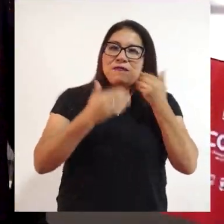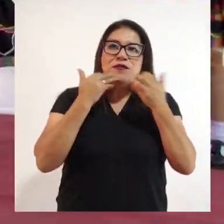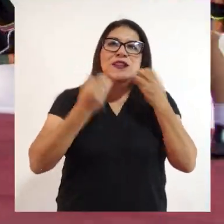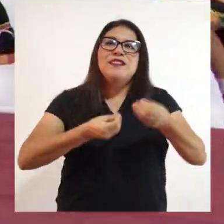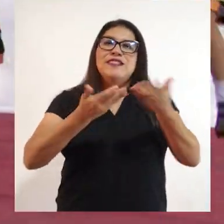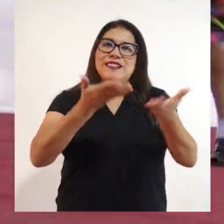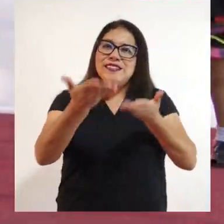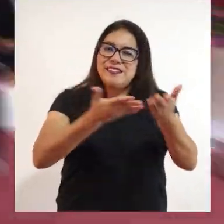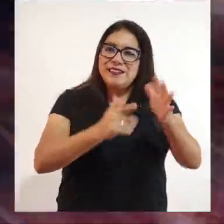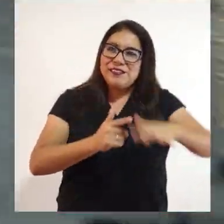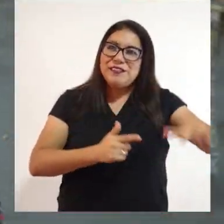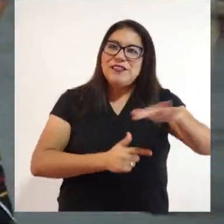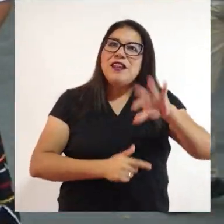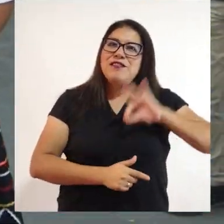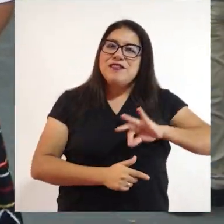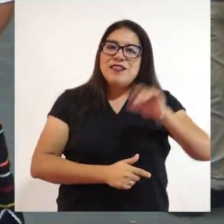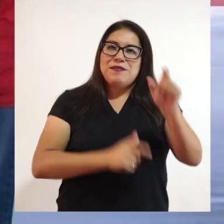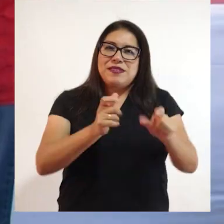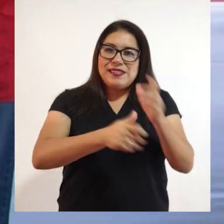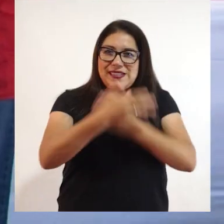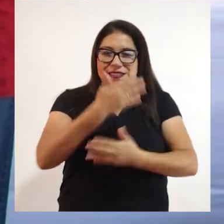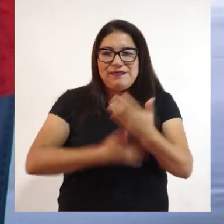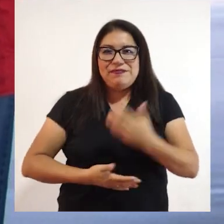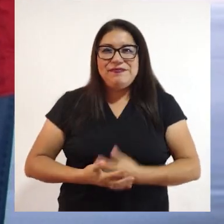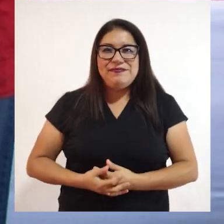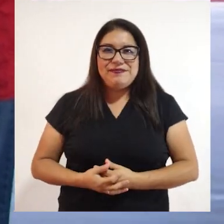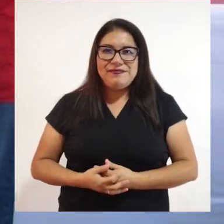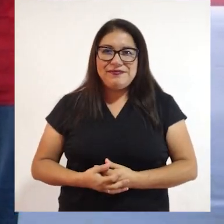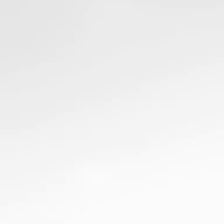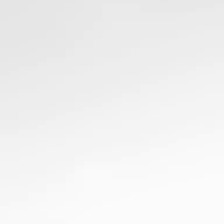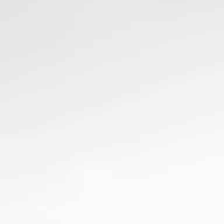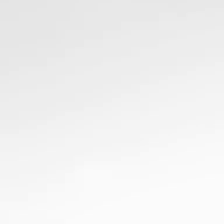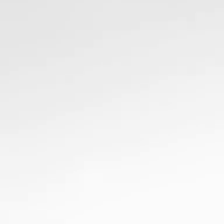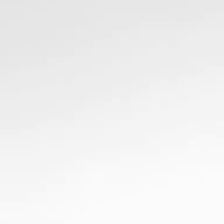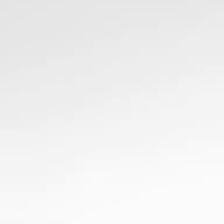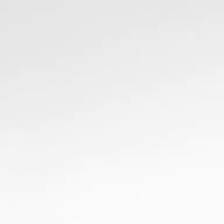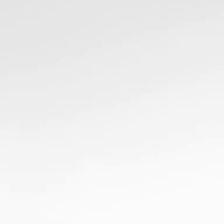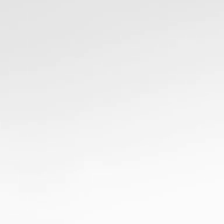servicios a nivel nacional en beneficio de la población con discapacidad.